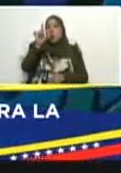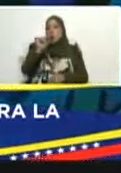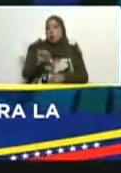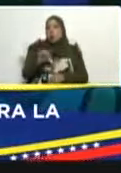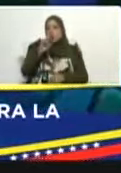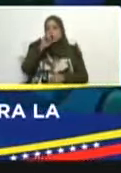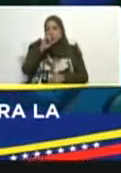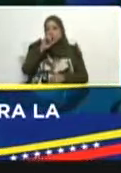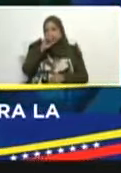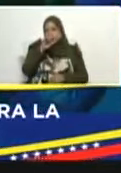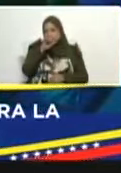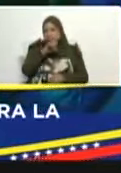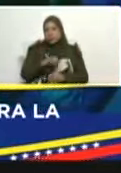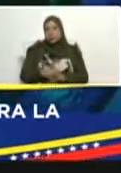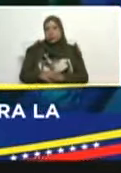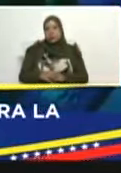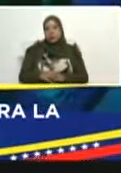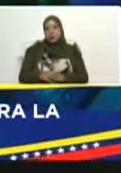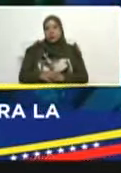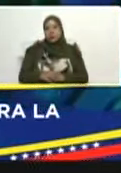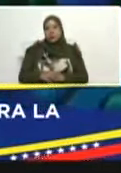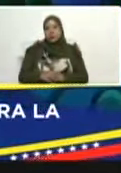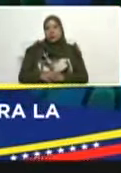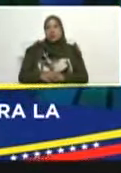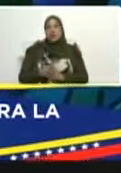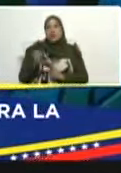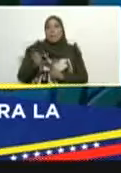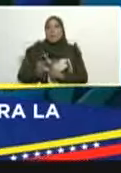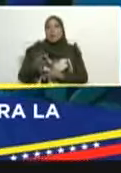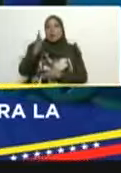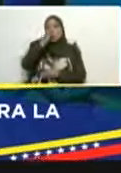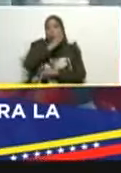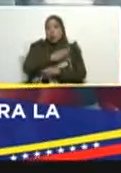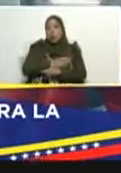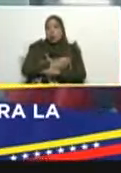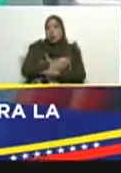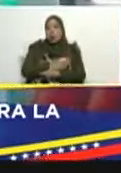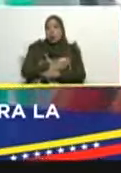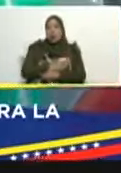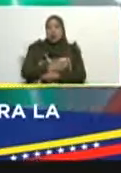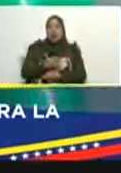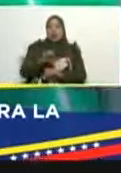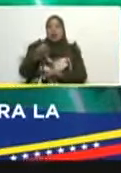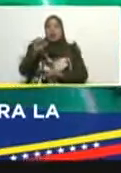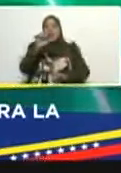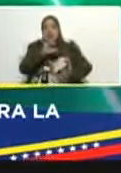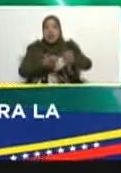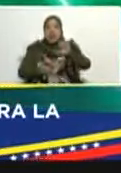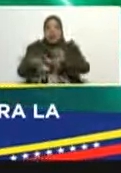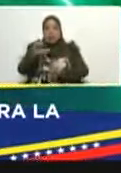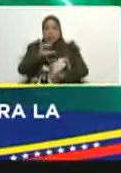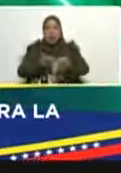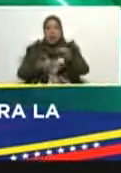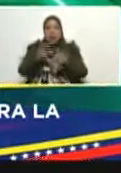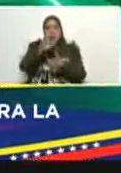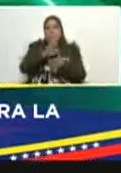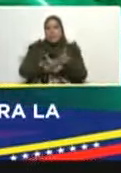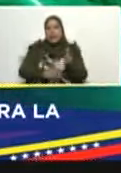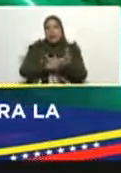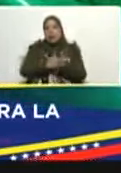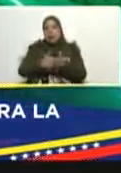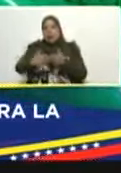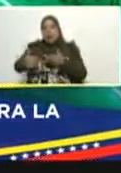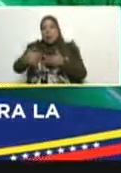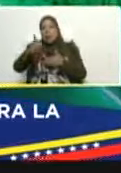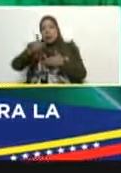que cuenta no solo con biología, física, química, matemática, tenemos la sala de astronomía,